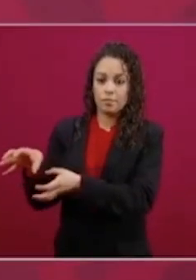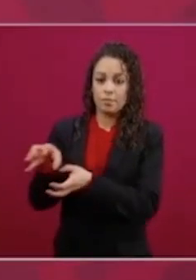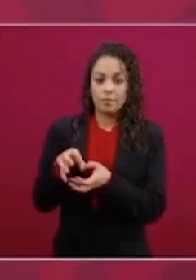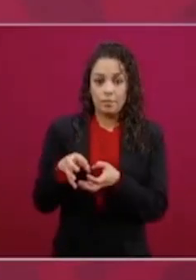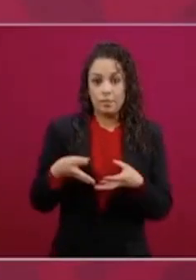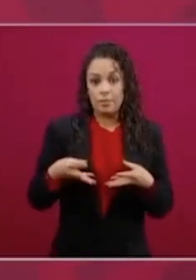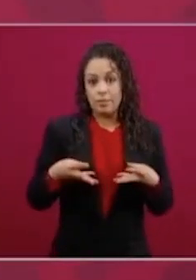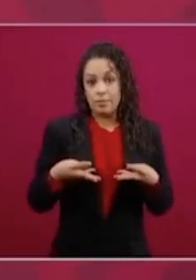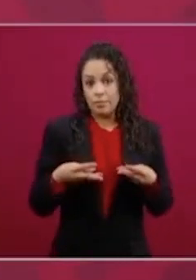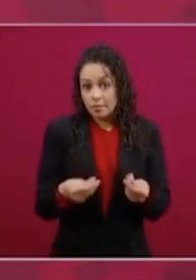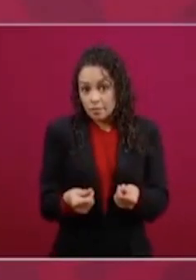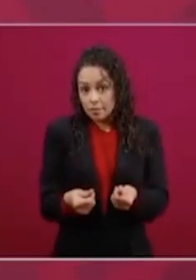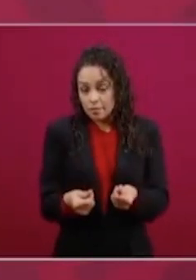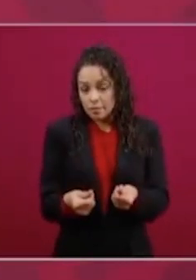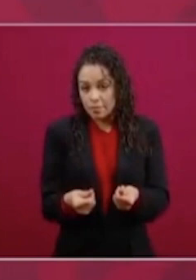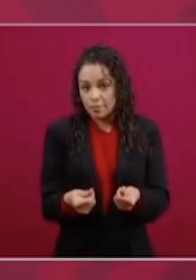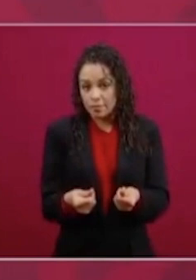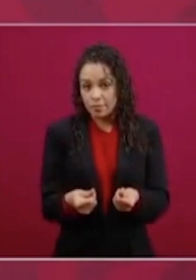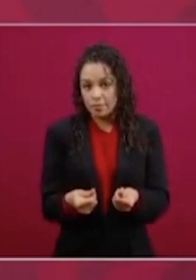sin